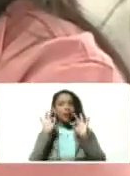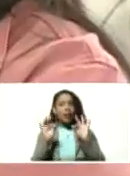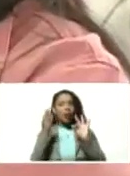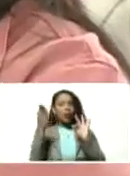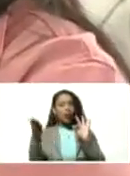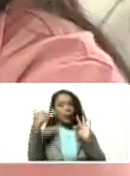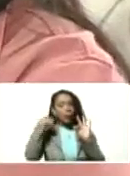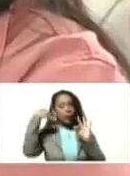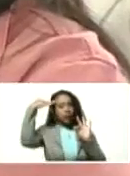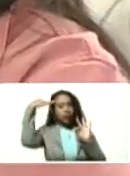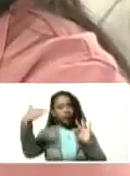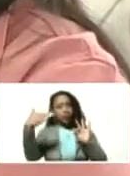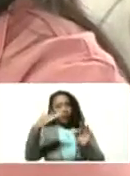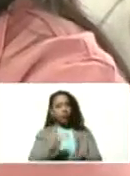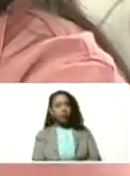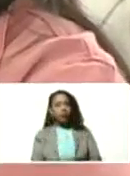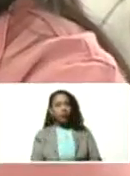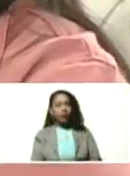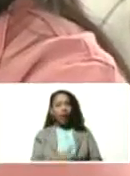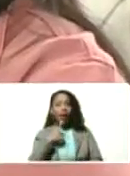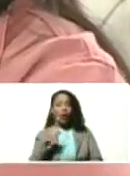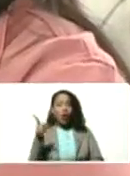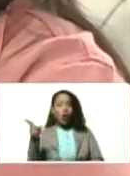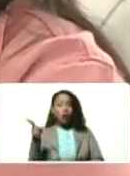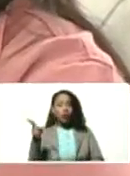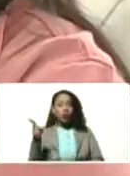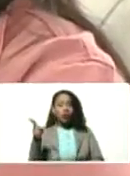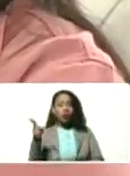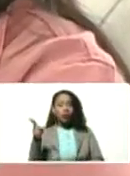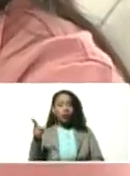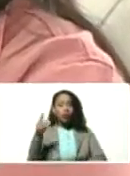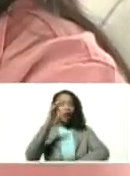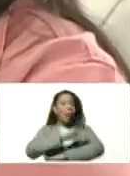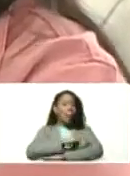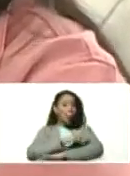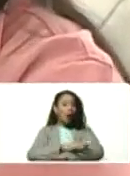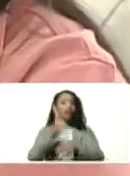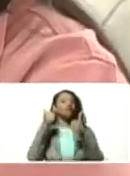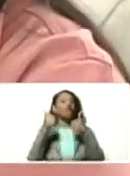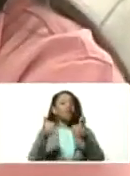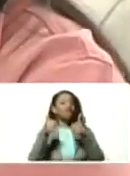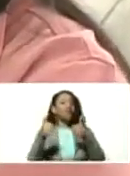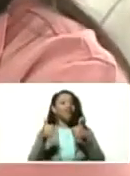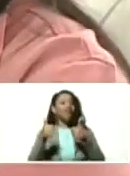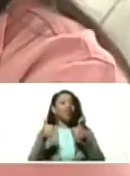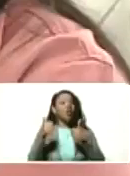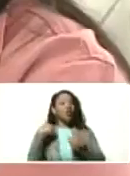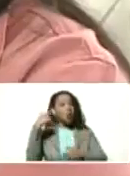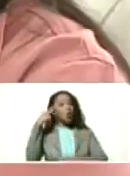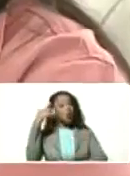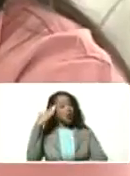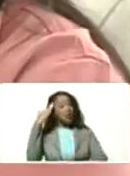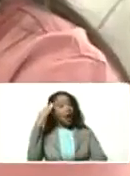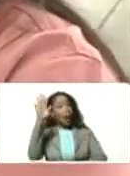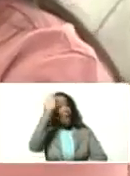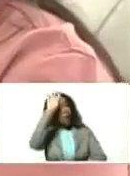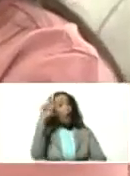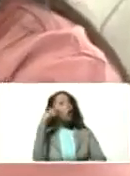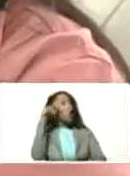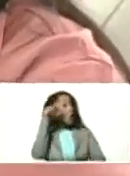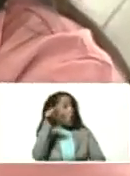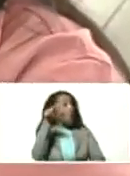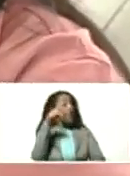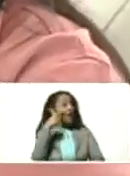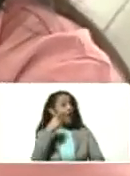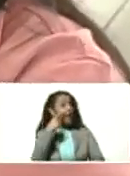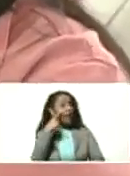mi comandante. Dijo que estaba portándose muy bien. Yo no sé, que el Papa lo vea usted.